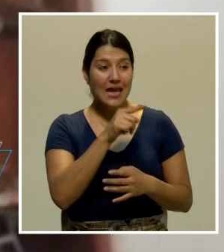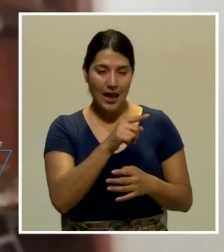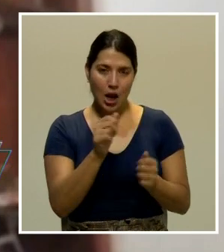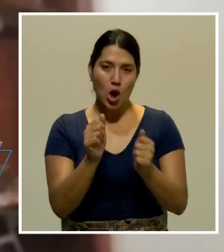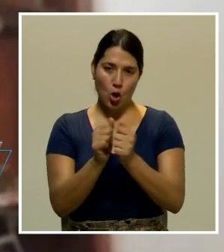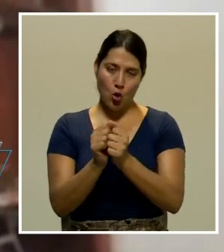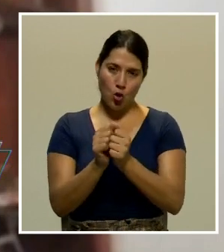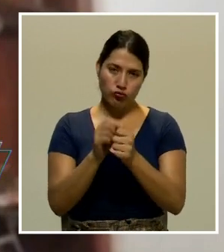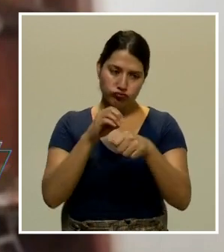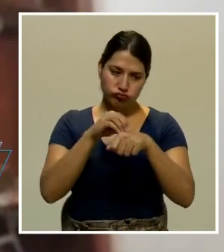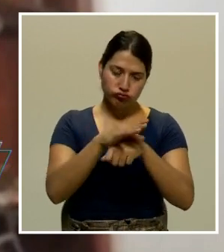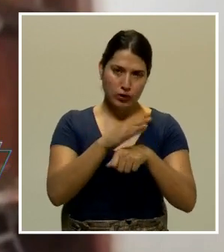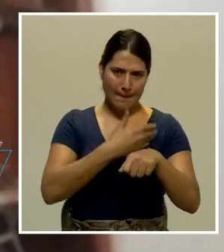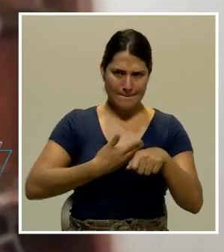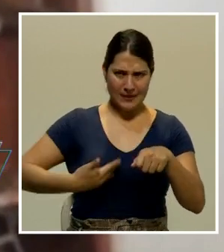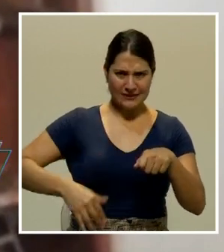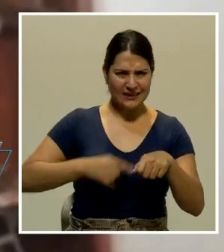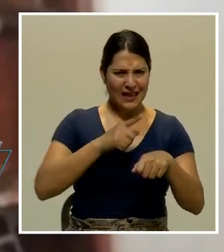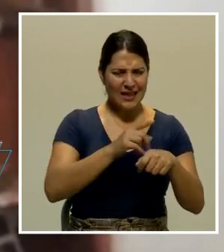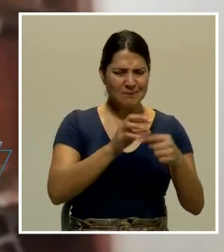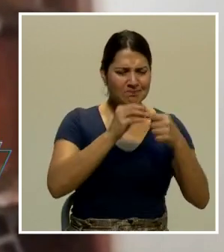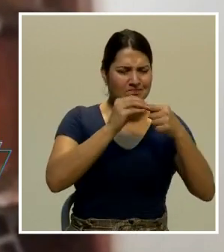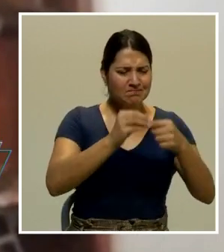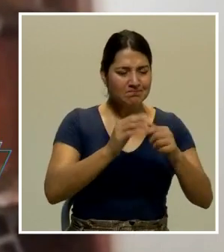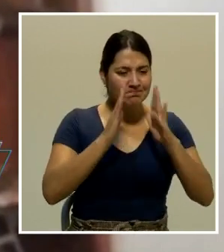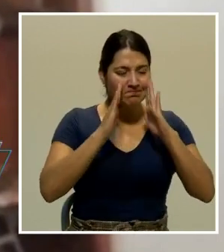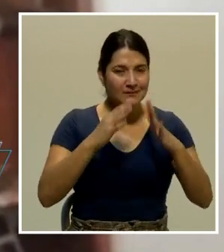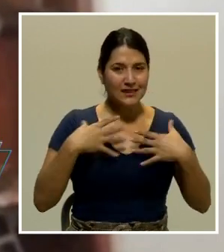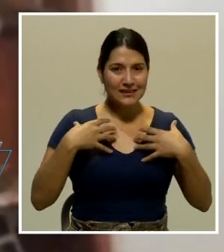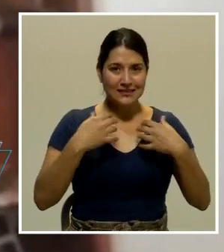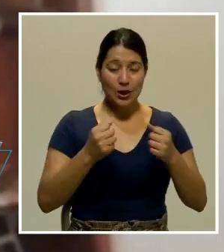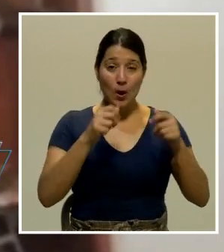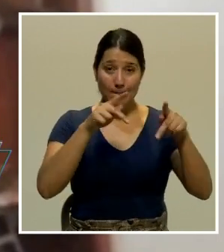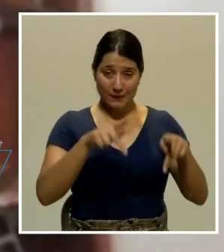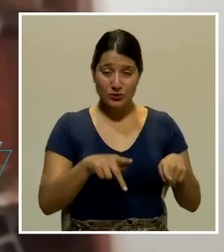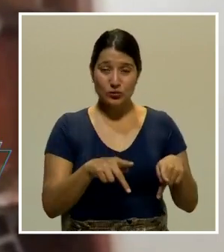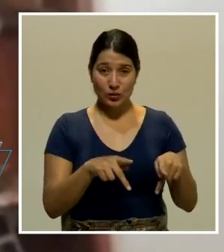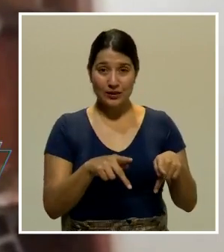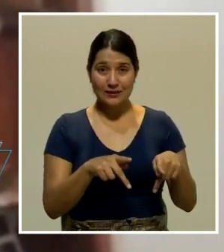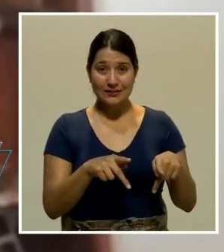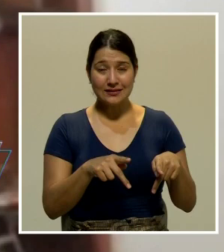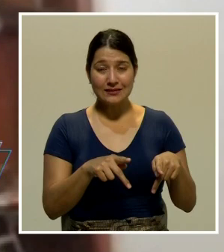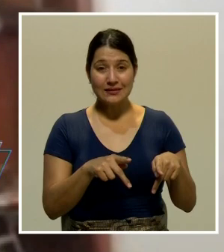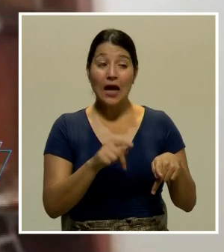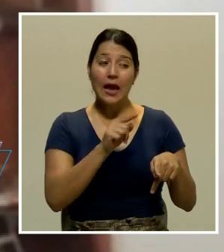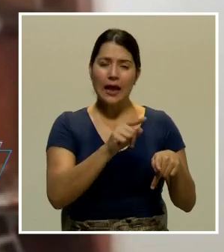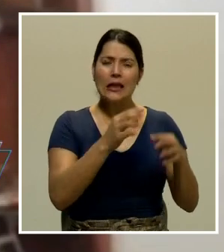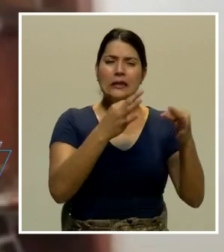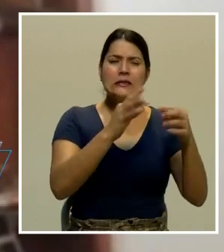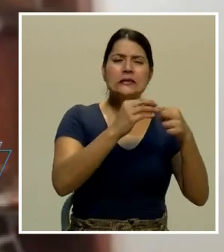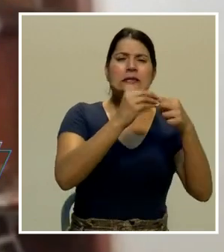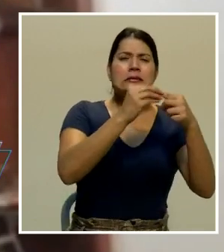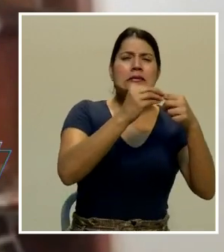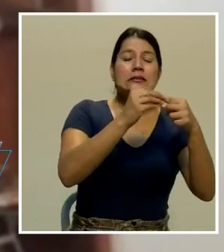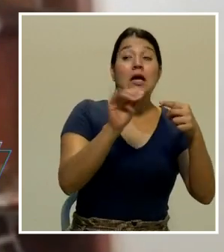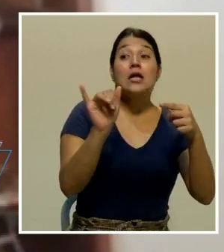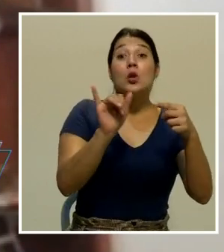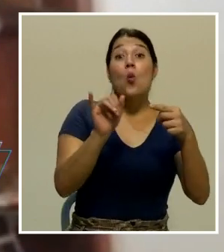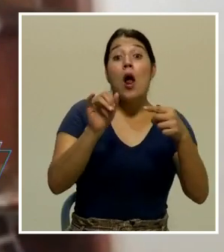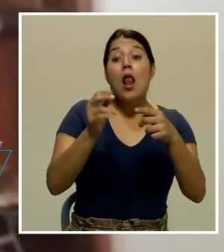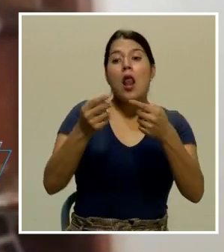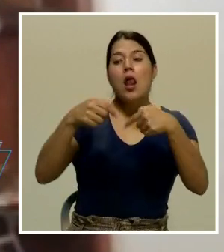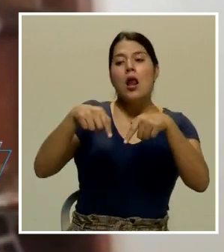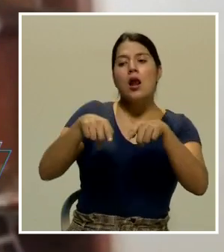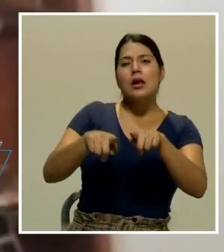el aspecto de la salud de las personas. A pesar de esa priorización, se ha tomado siempre